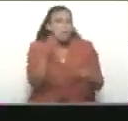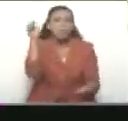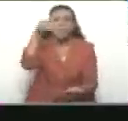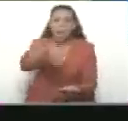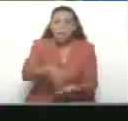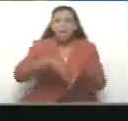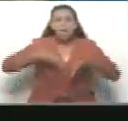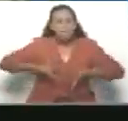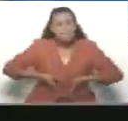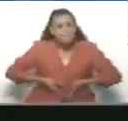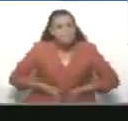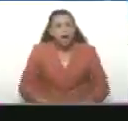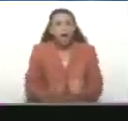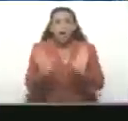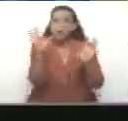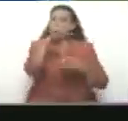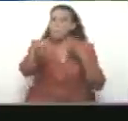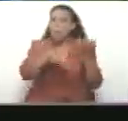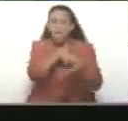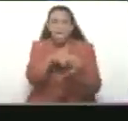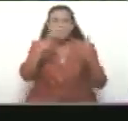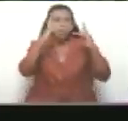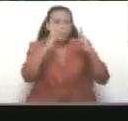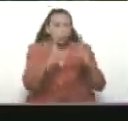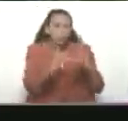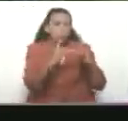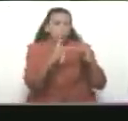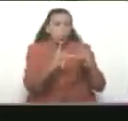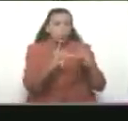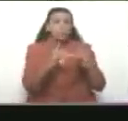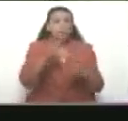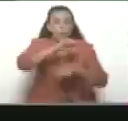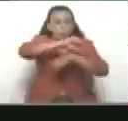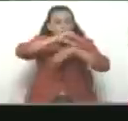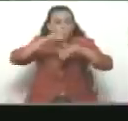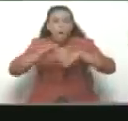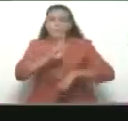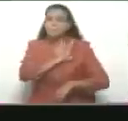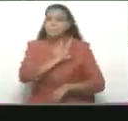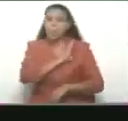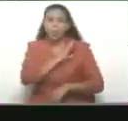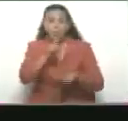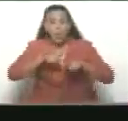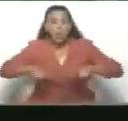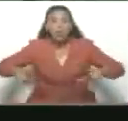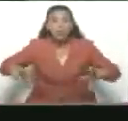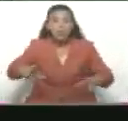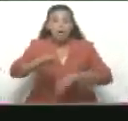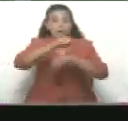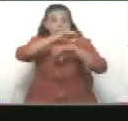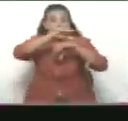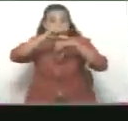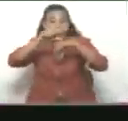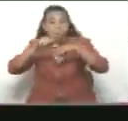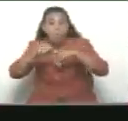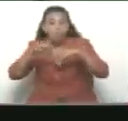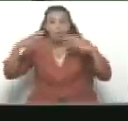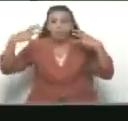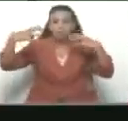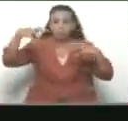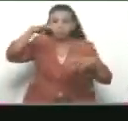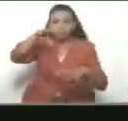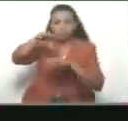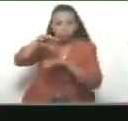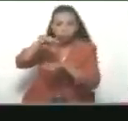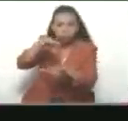neonatal para niños sin ningún tipo de inconveniente tiene su quirófano de hecho estamos transmitiendo desde aquí desde desde un de uno de los dos